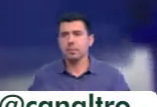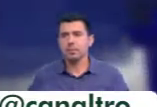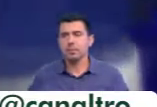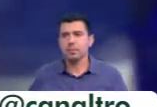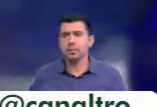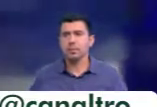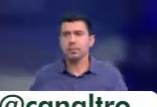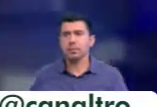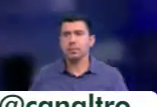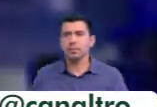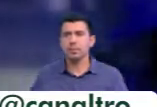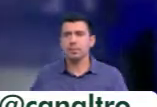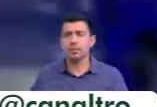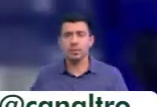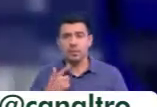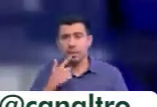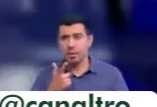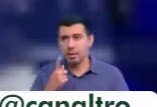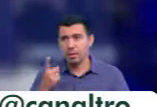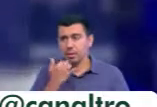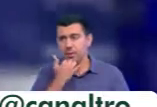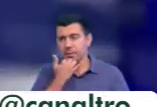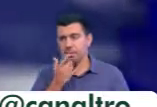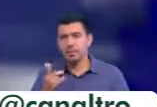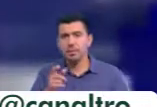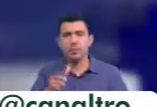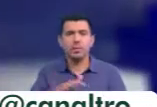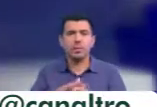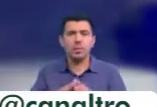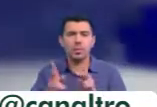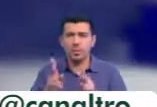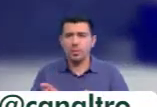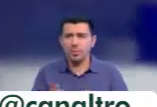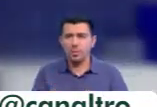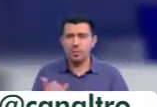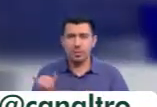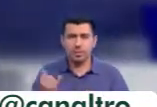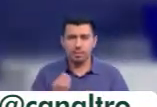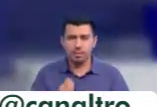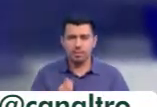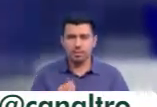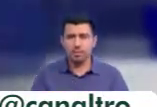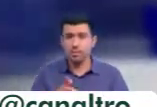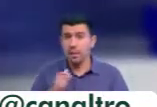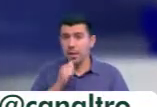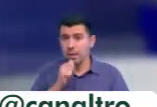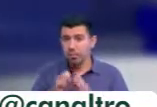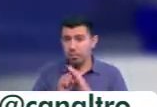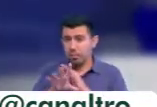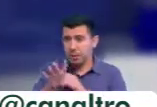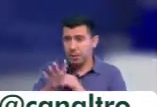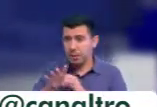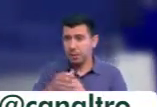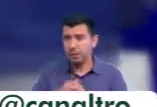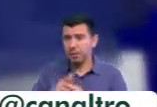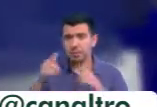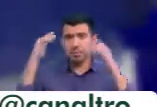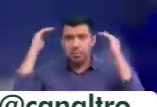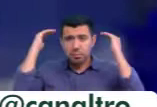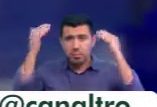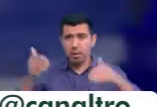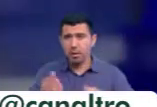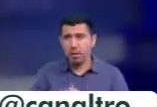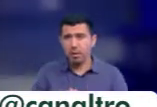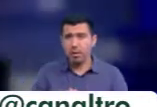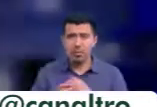el incidente fue registrado por un residente del sector la fuga del agua alcanzó el tejado de las viviendas y llevaba